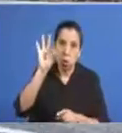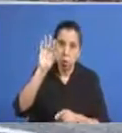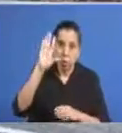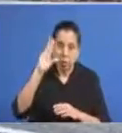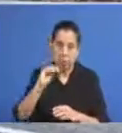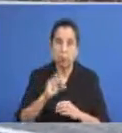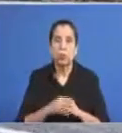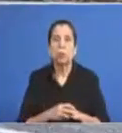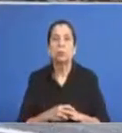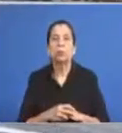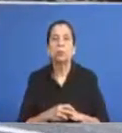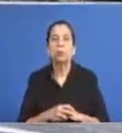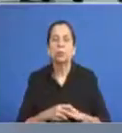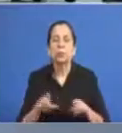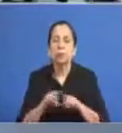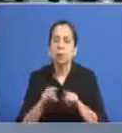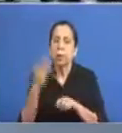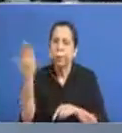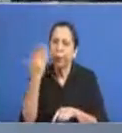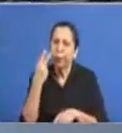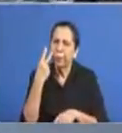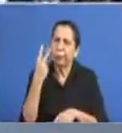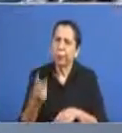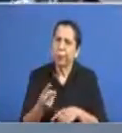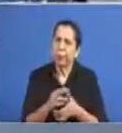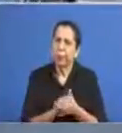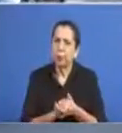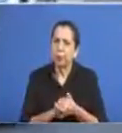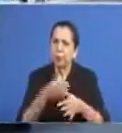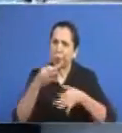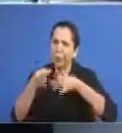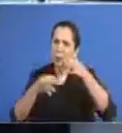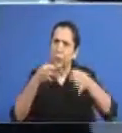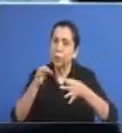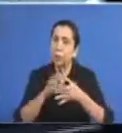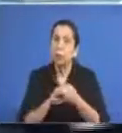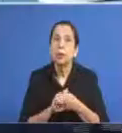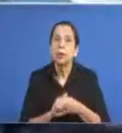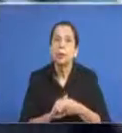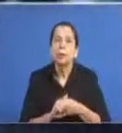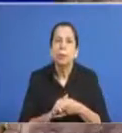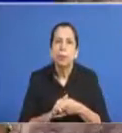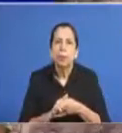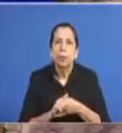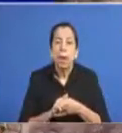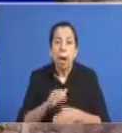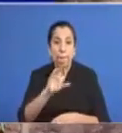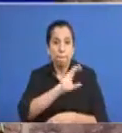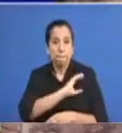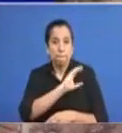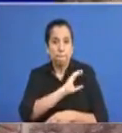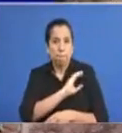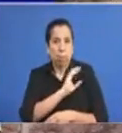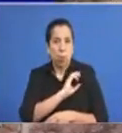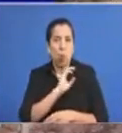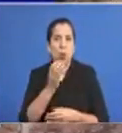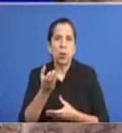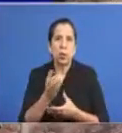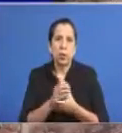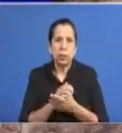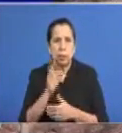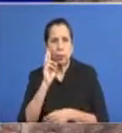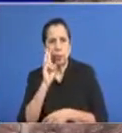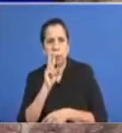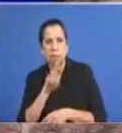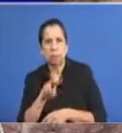visto también imágenes en los noticieros que hay inspecciones por parte de su personal. Sobre todo,